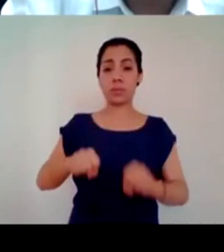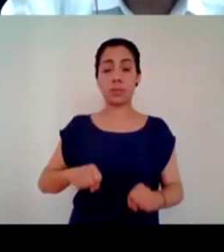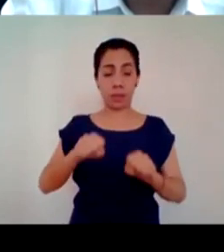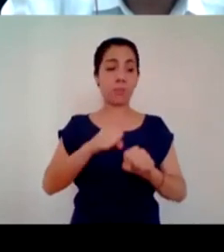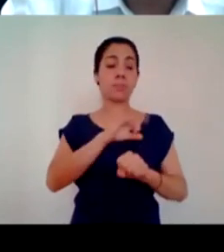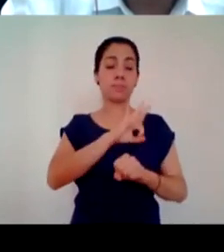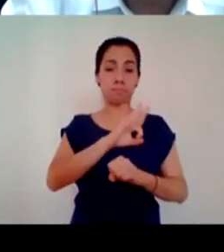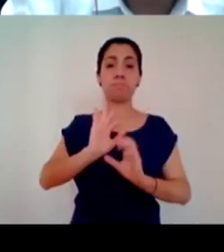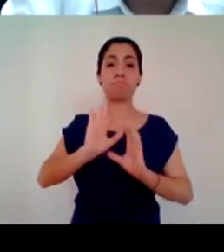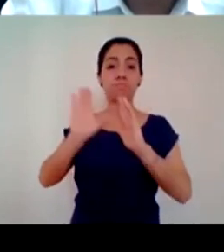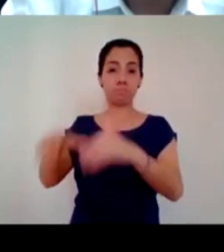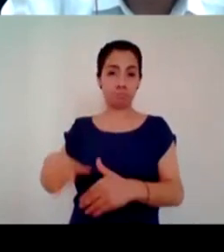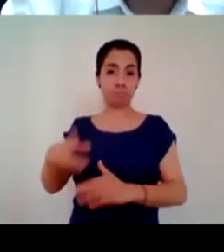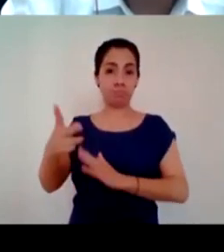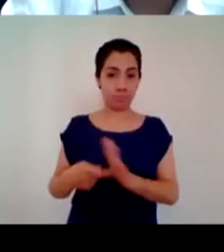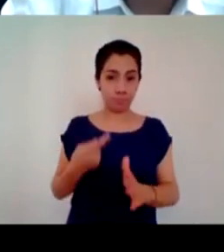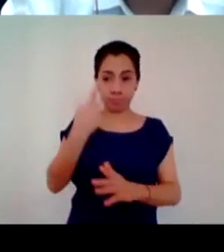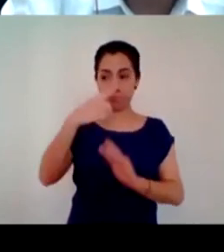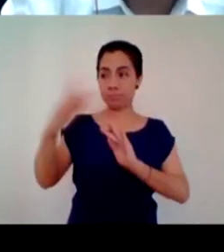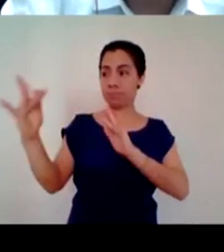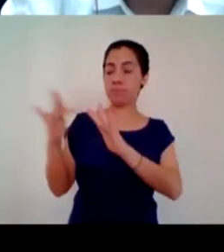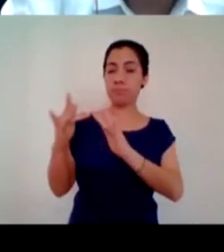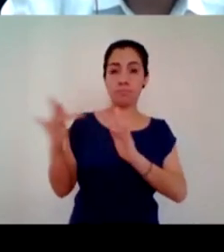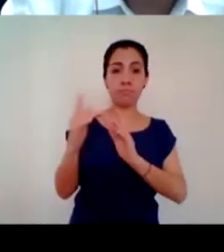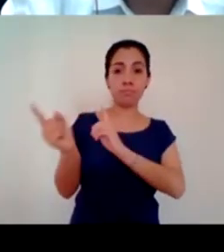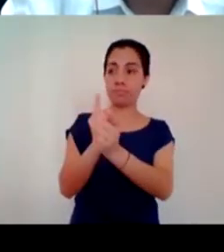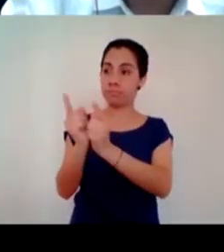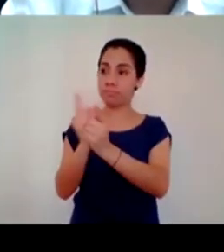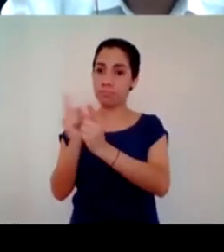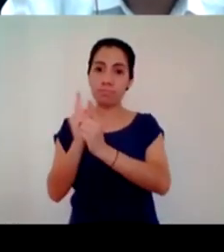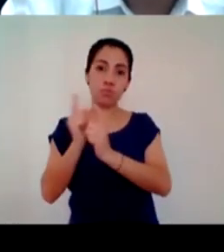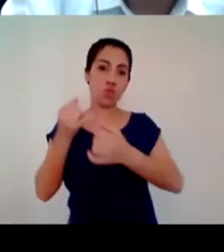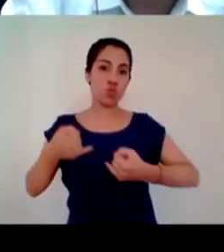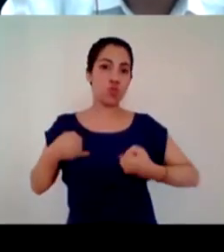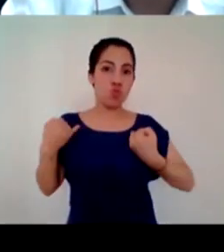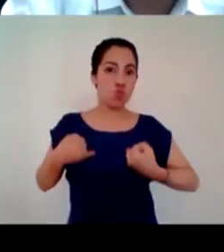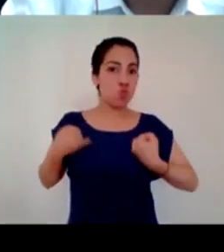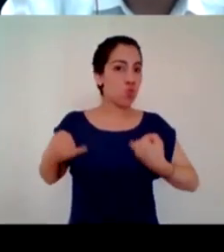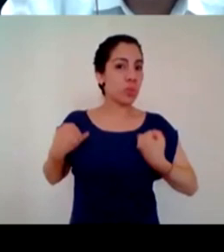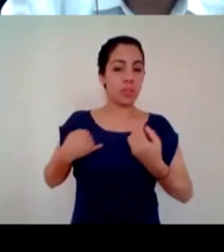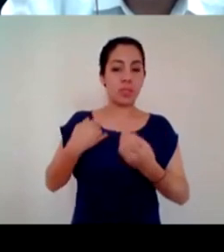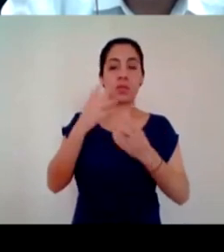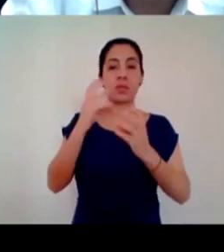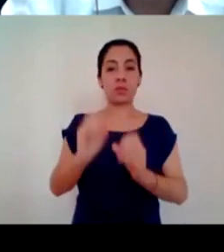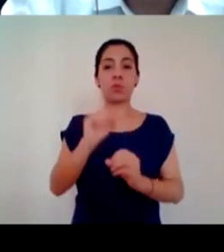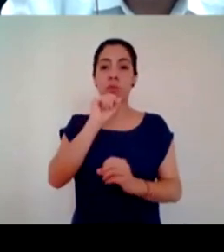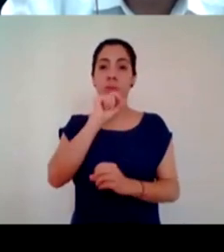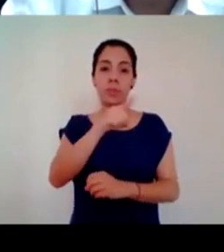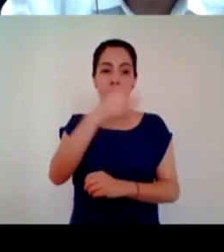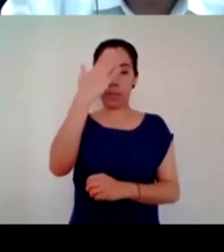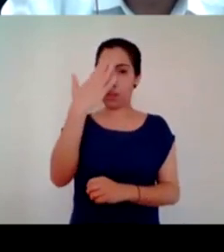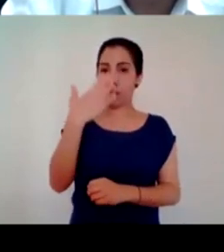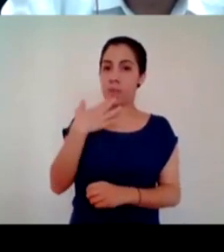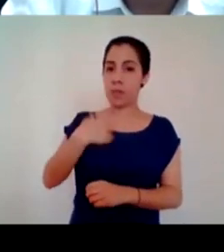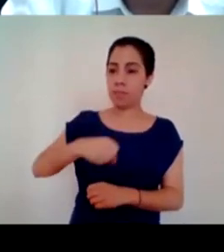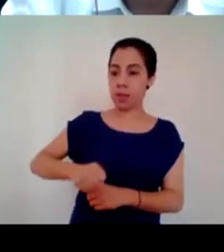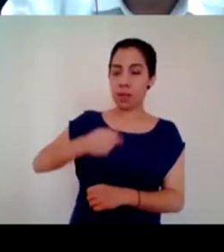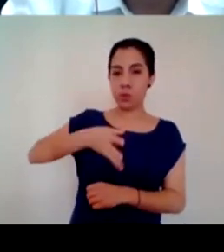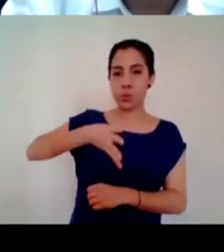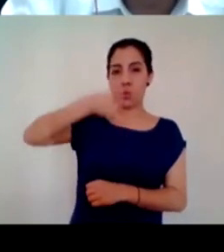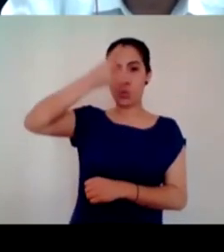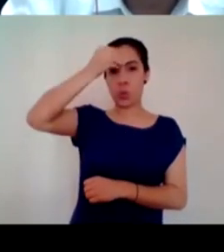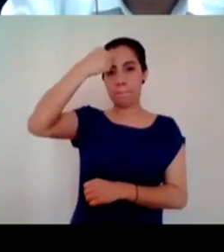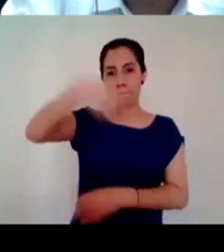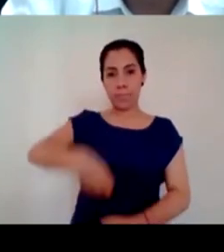De tener nuevamente contacto con otros chicos en otros contextos, ¿no? Con el tema de adquisición de habilidades para la vida, ¿no?